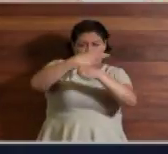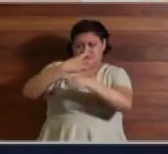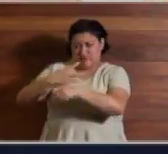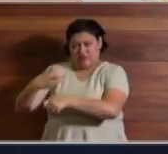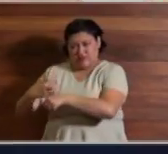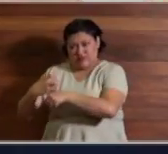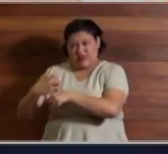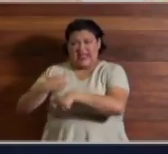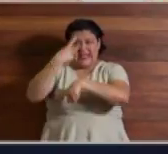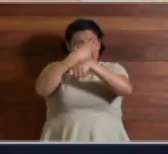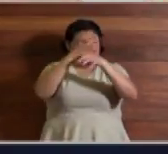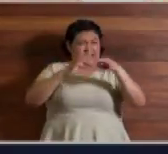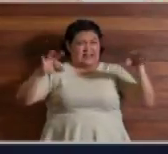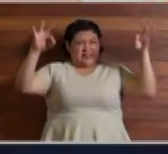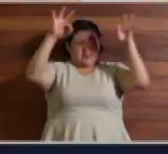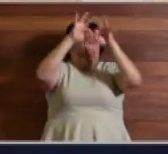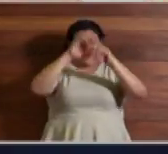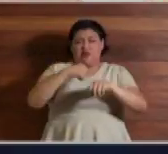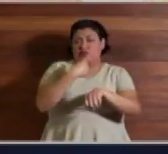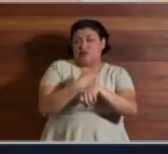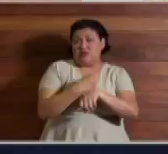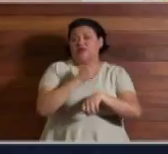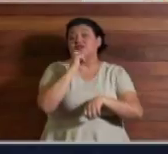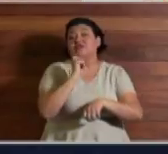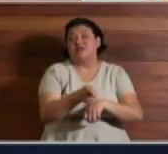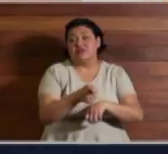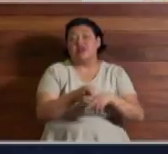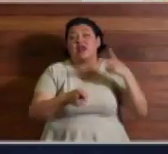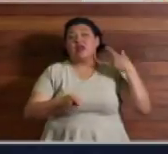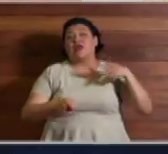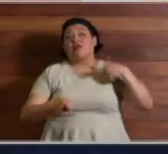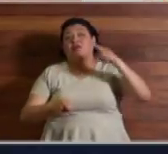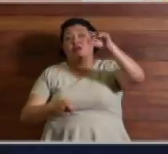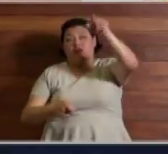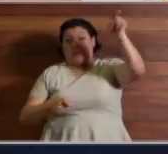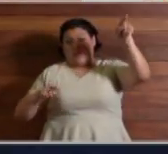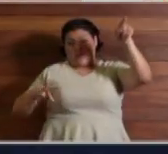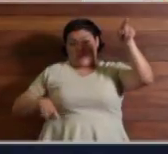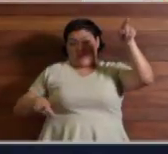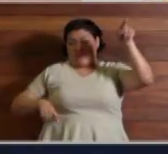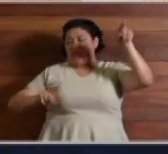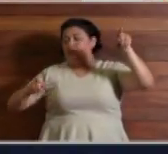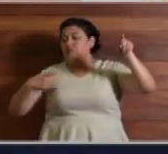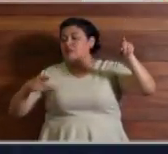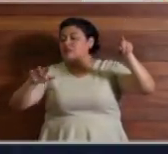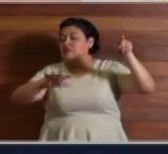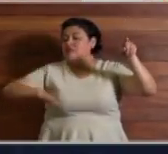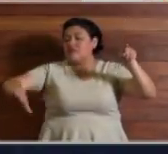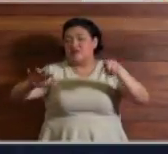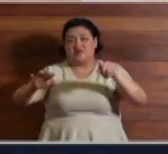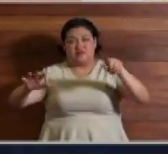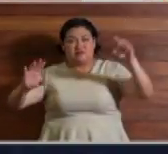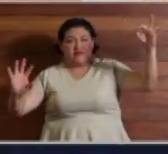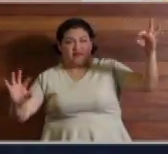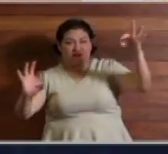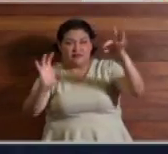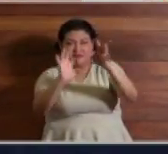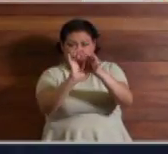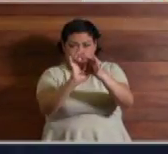públicas son el reflejo del acuerdo básico entre la población y el Estado. En ese sentido,